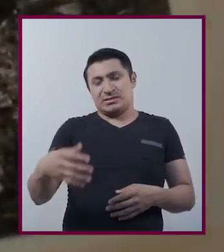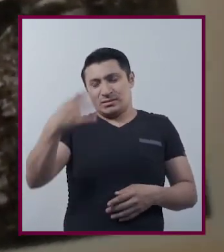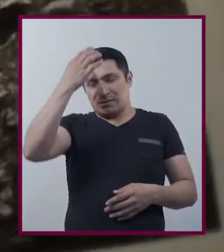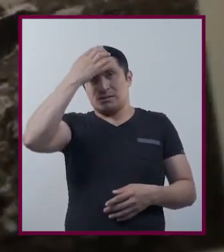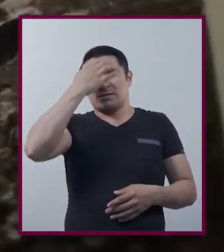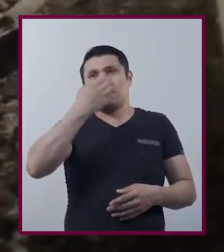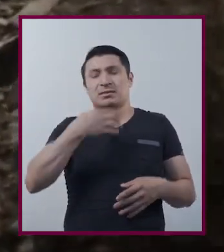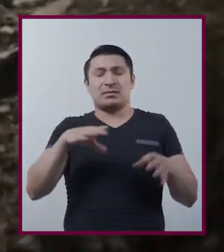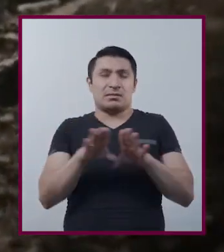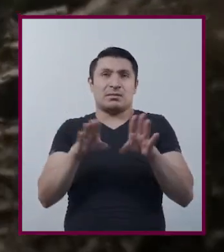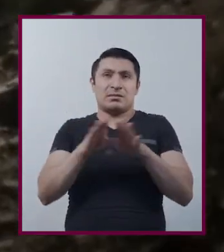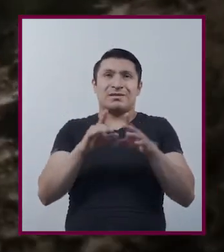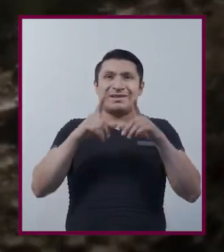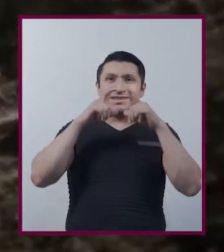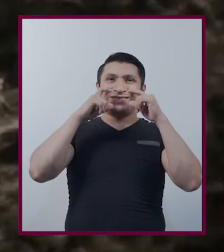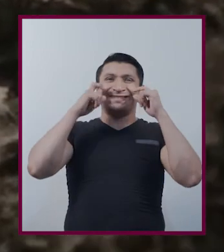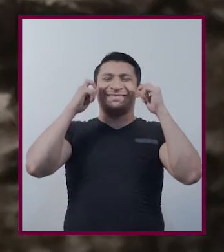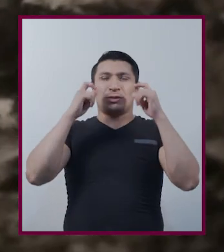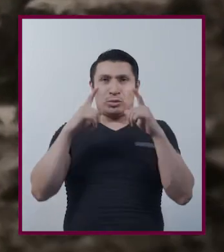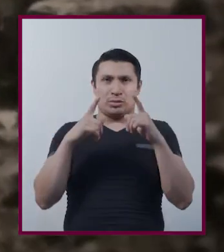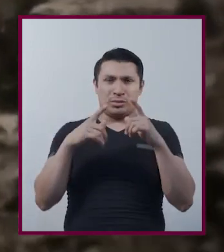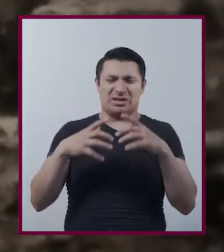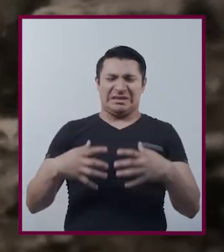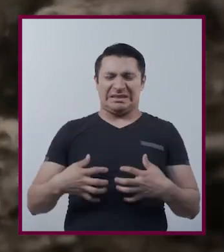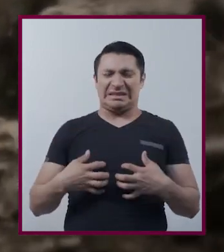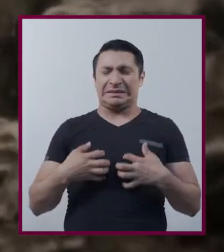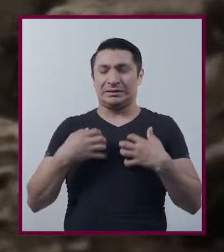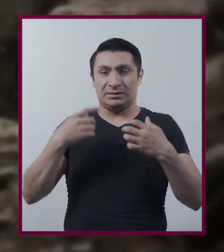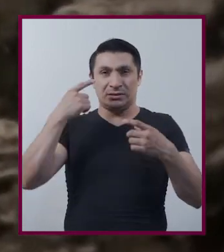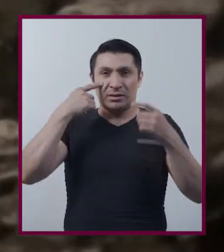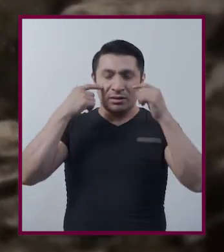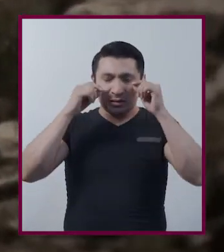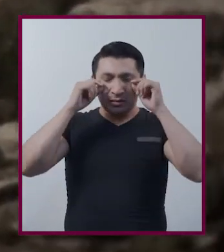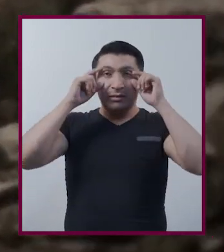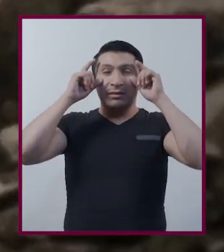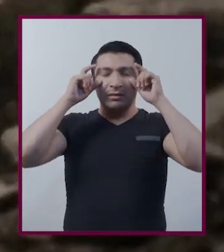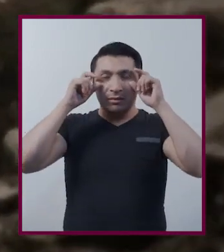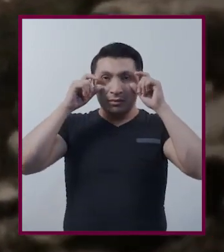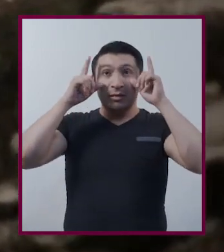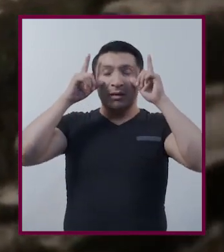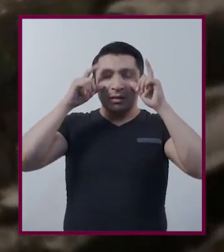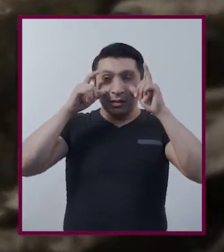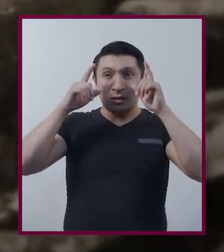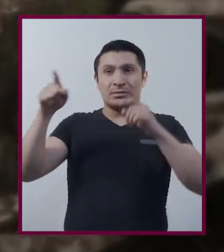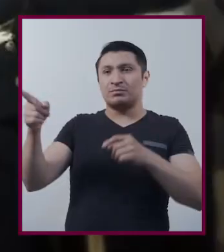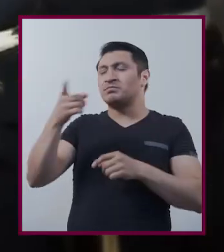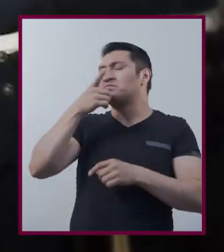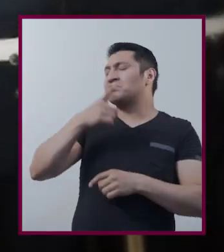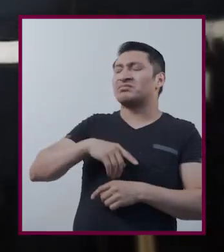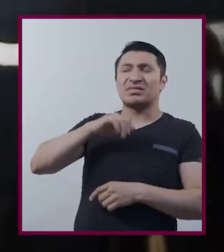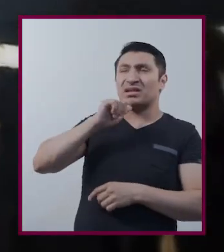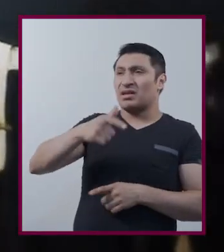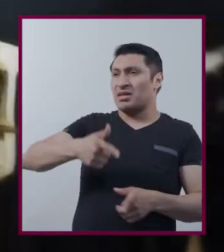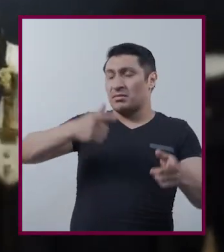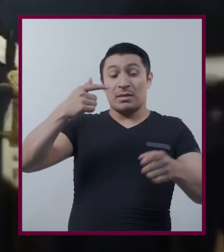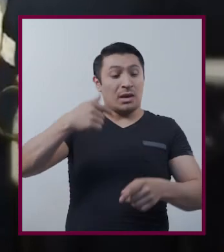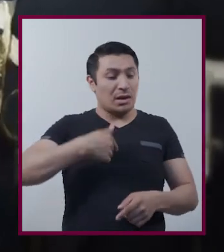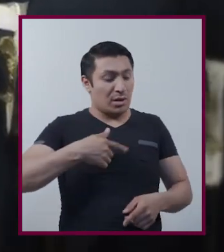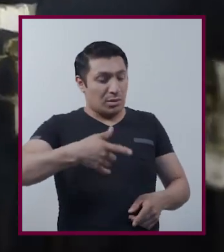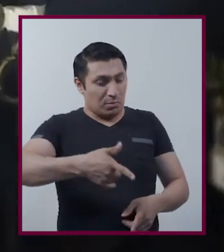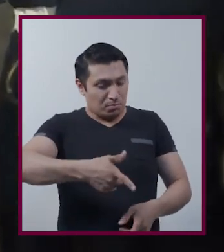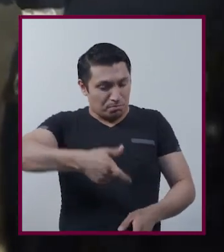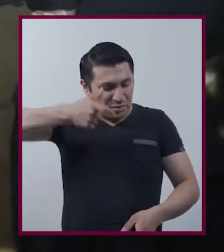le temblaba y tenía en la cara una como risa de dolor y rabia, y los ojos medio abiertos. El capitán no me dio la